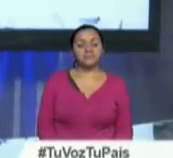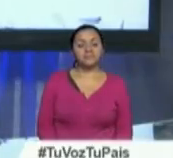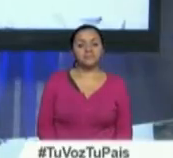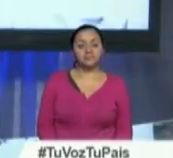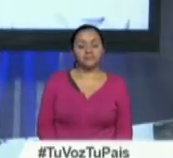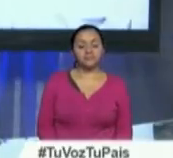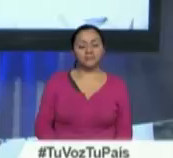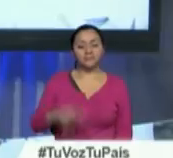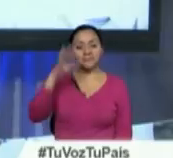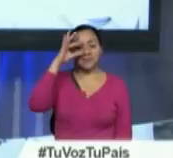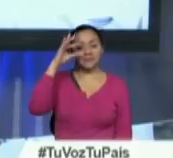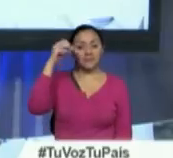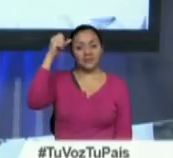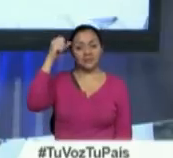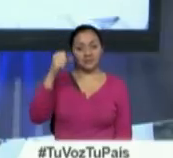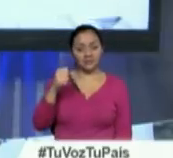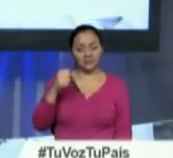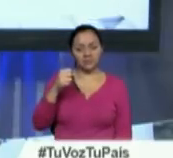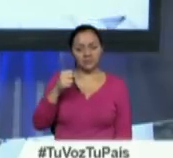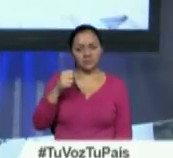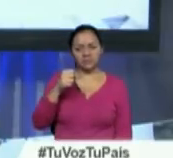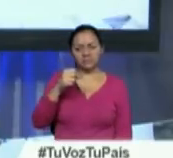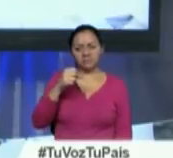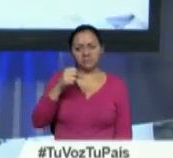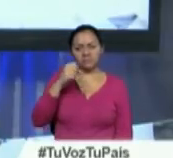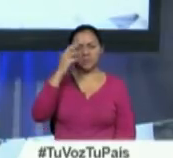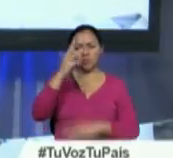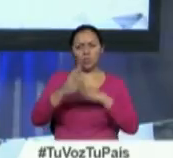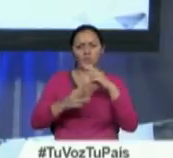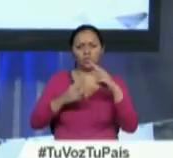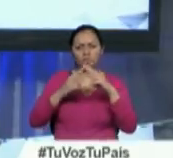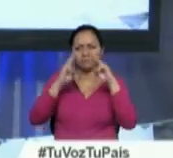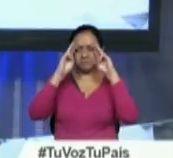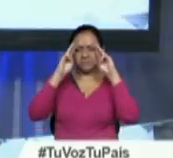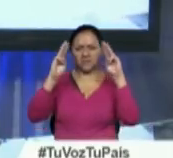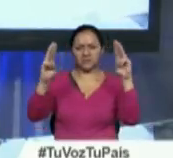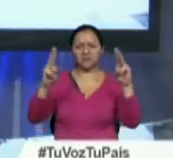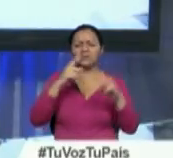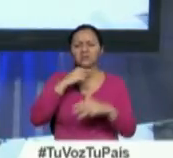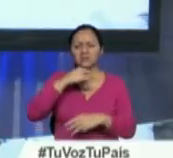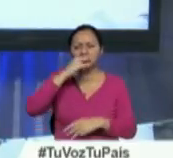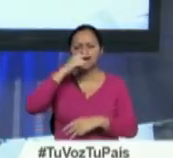El Papa Francisco envió un mensaje al mundo sobre los niños abandonados,